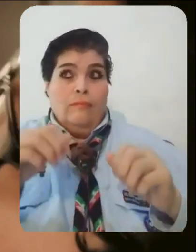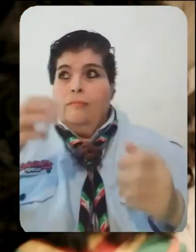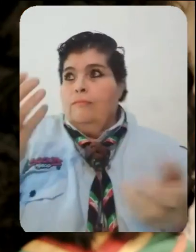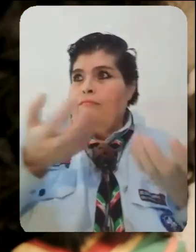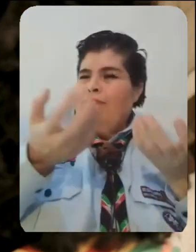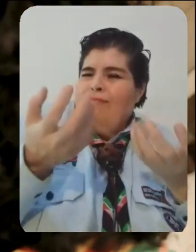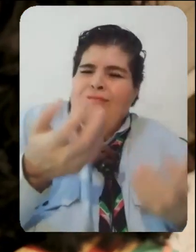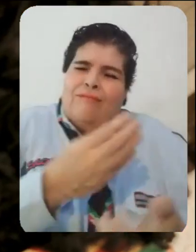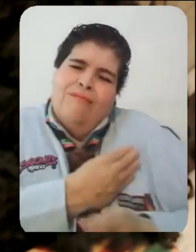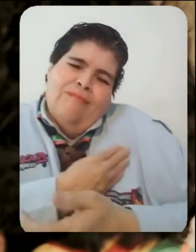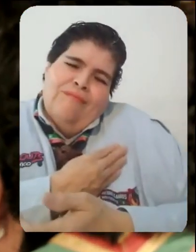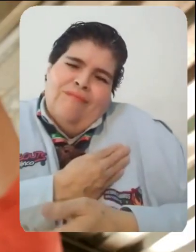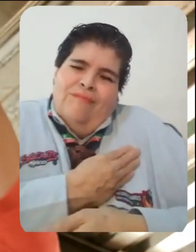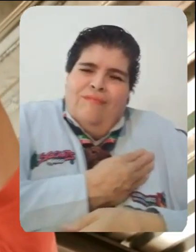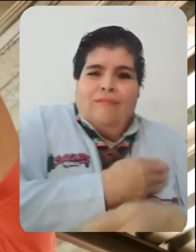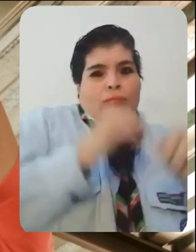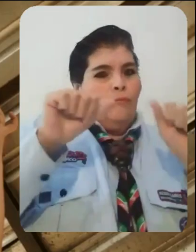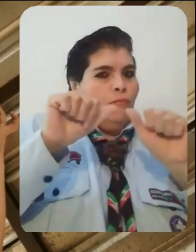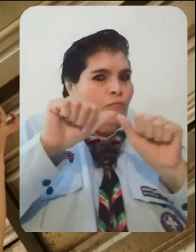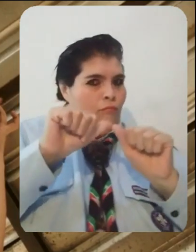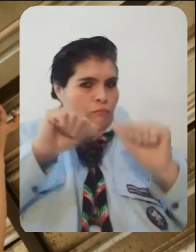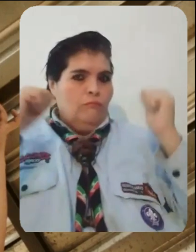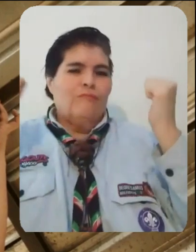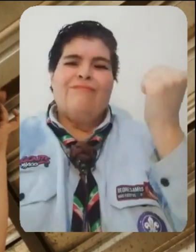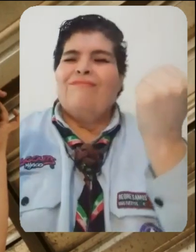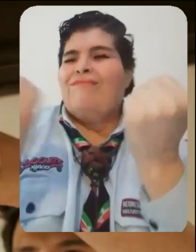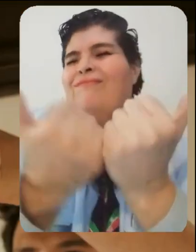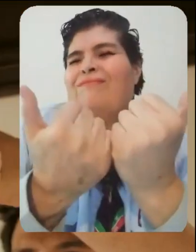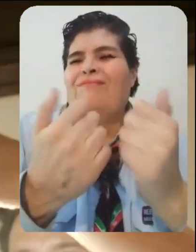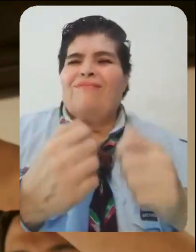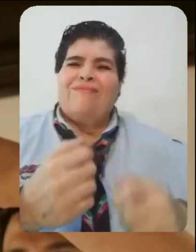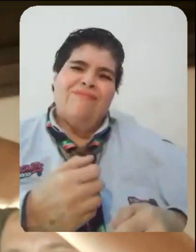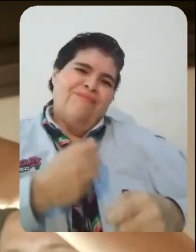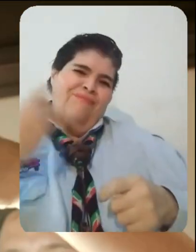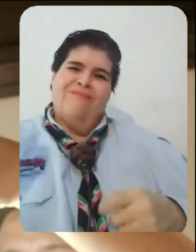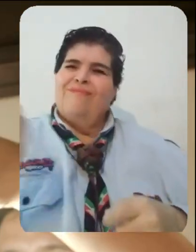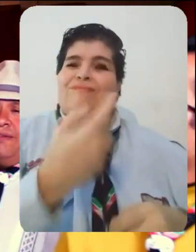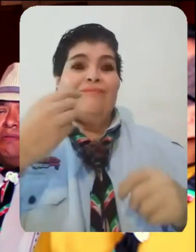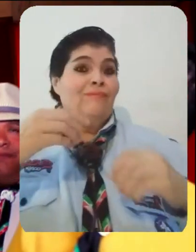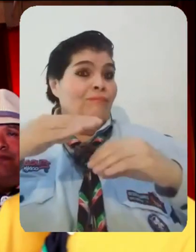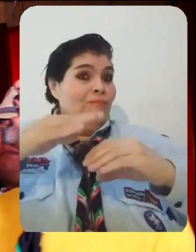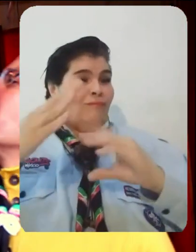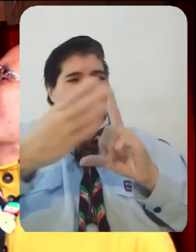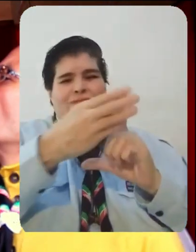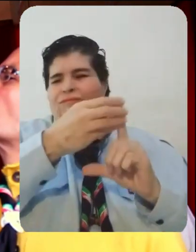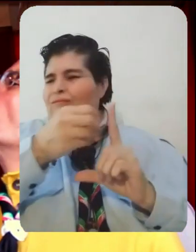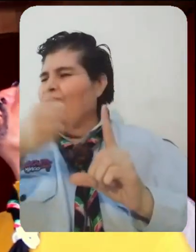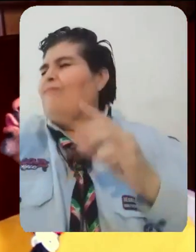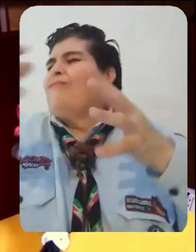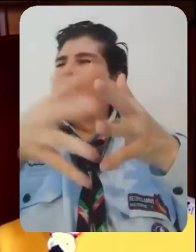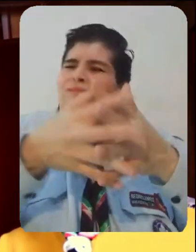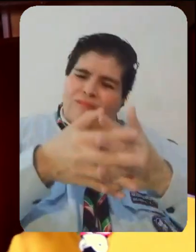Haremos cosas buenas por nuestra sociedad. Lo